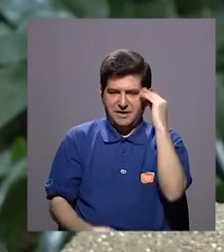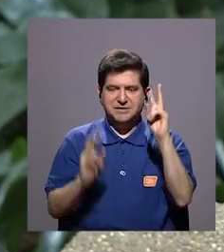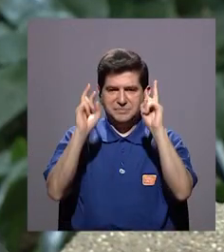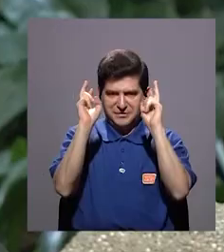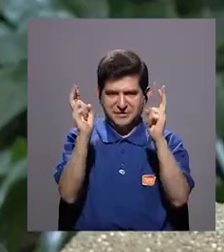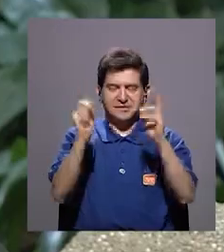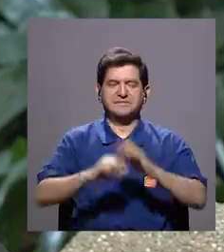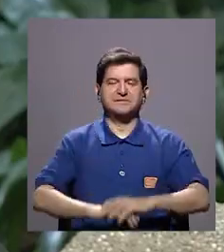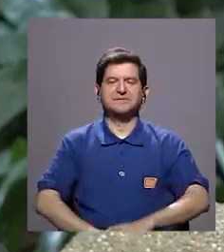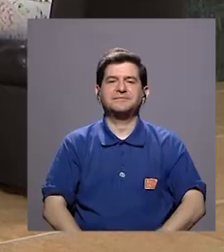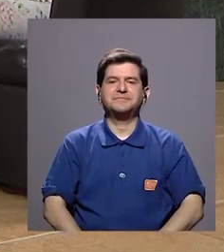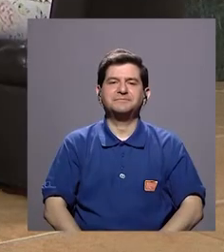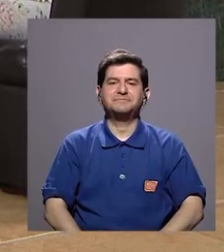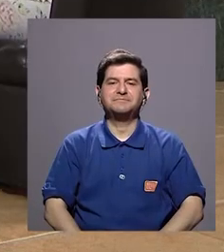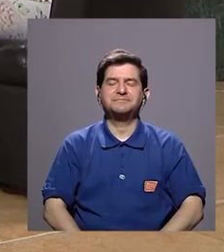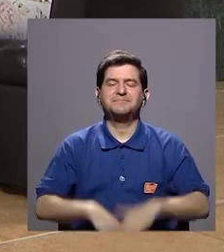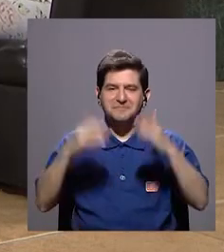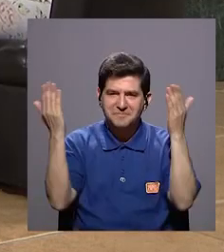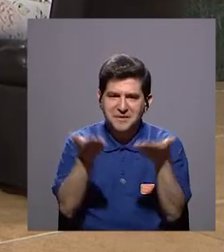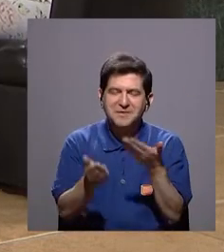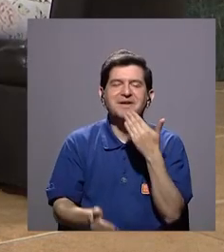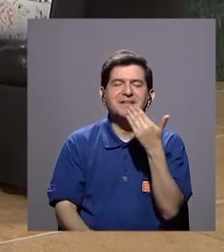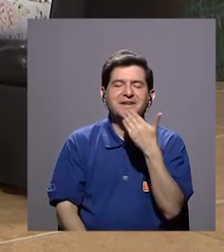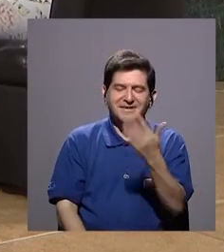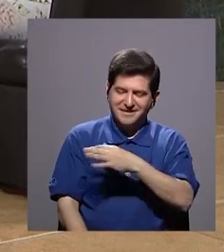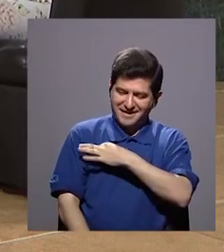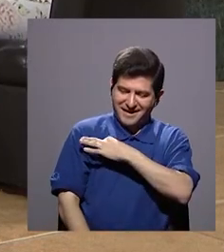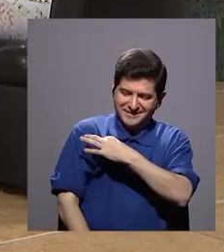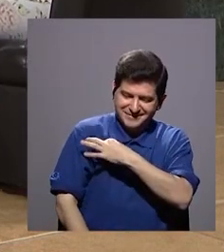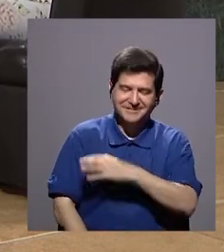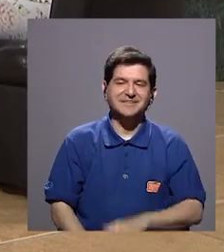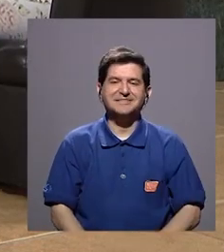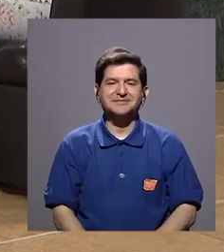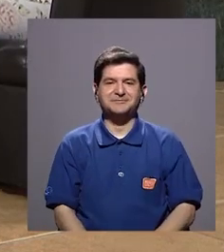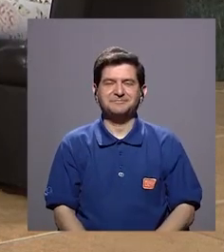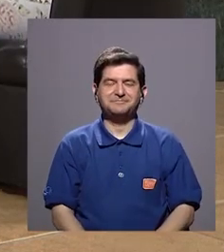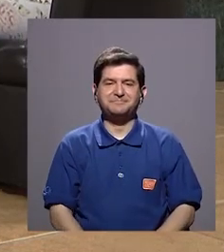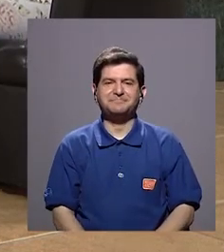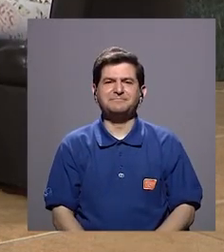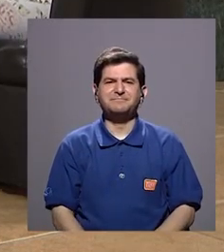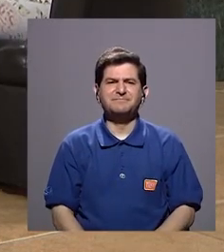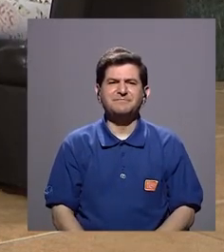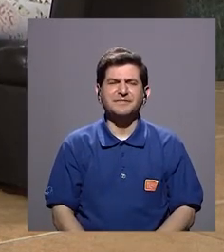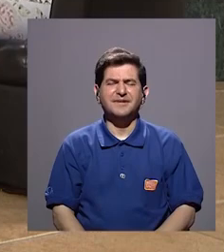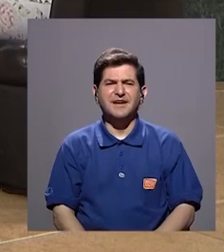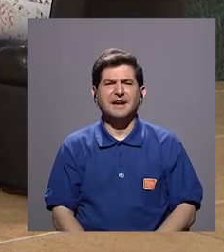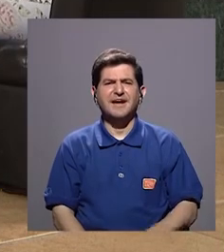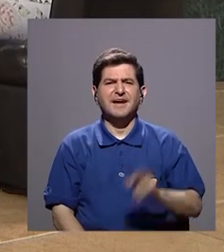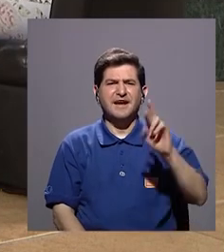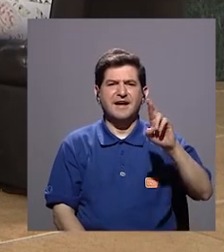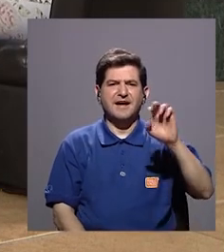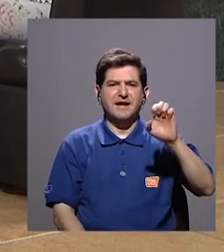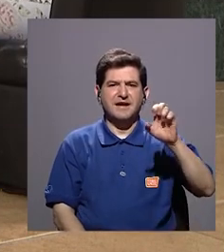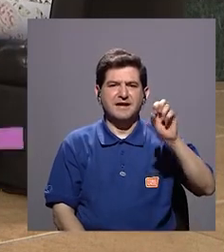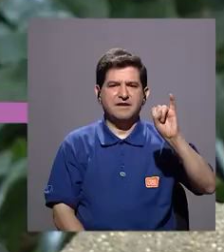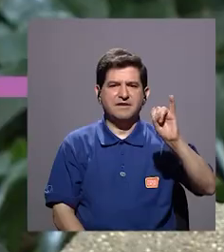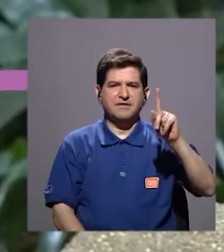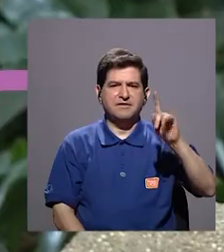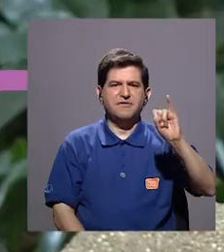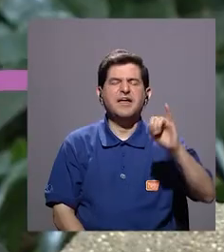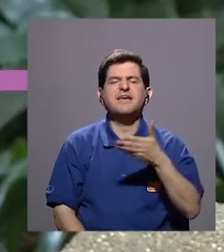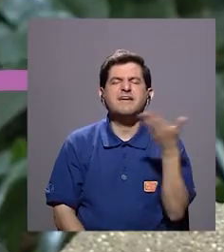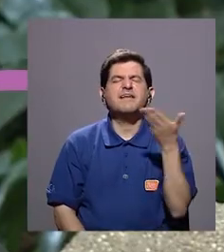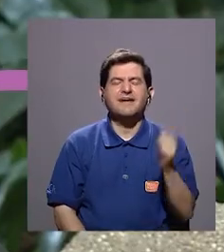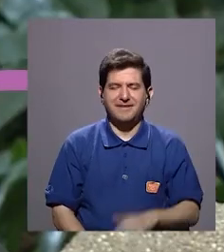el tema. Bienvenida. Gracias, gracias por la invitación. Leonor, ¿qué es el Reiki? Comencemos por ahí.